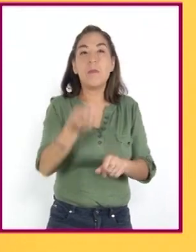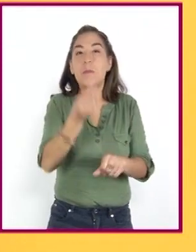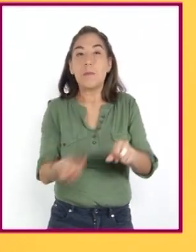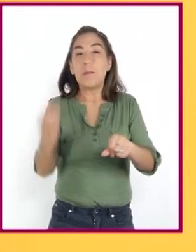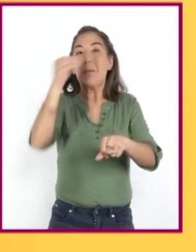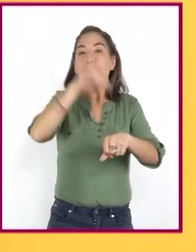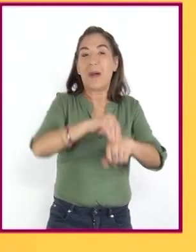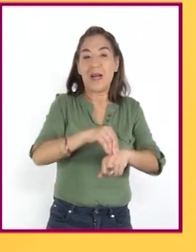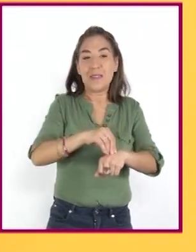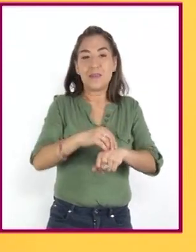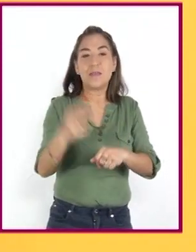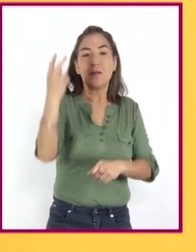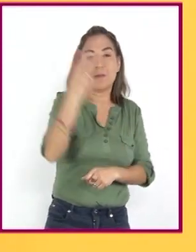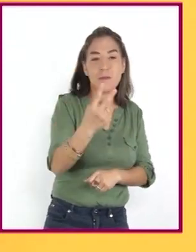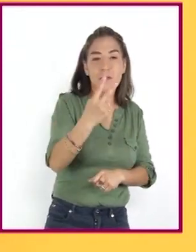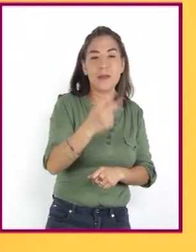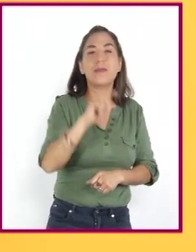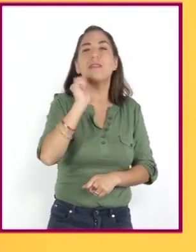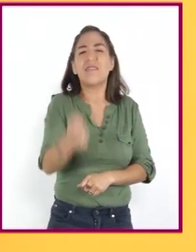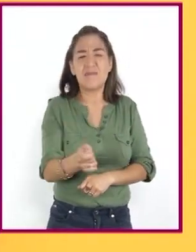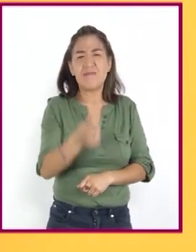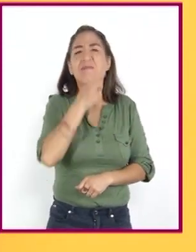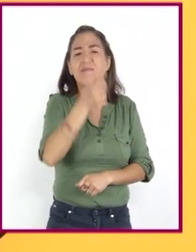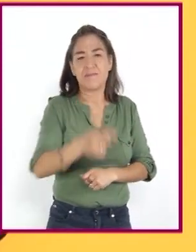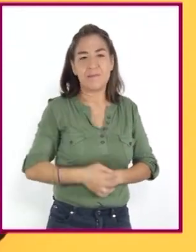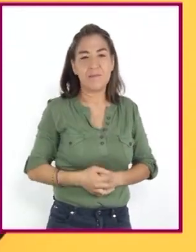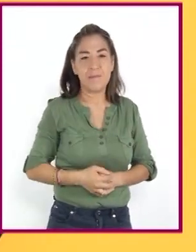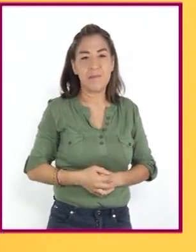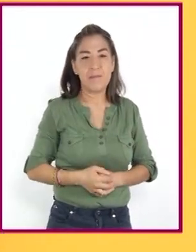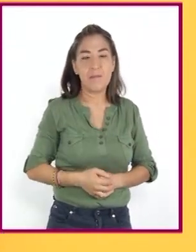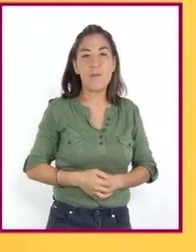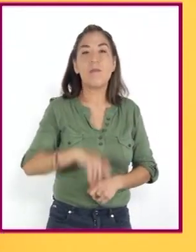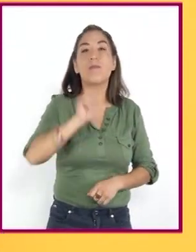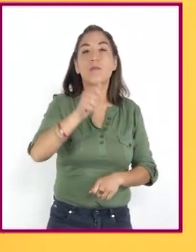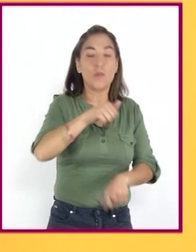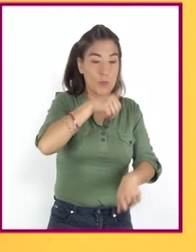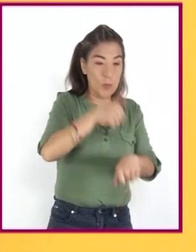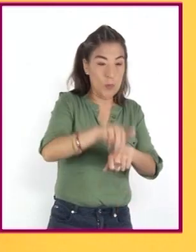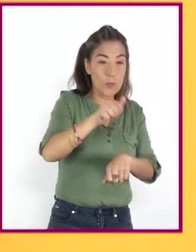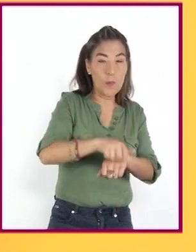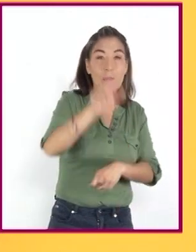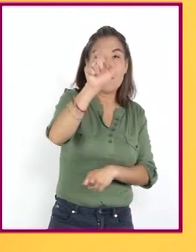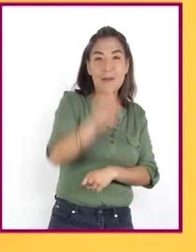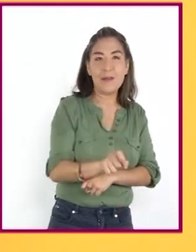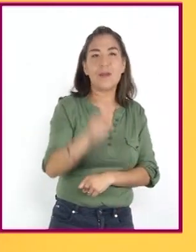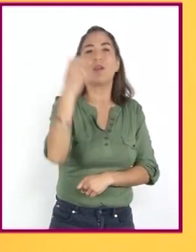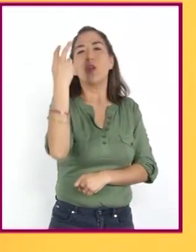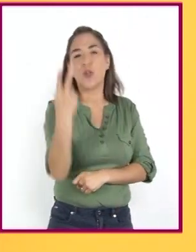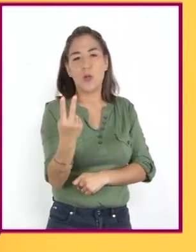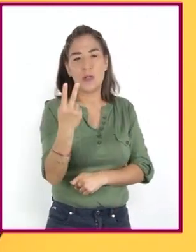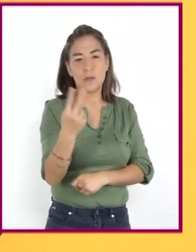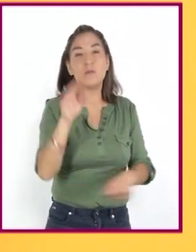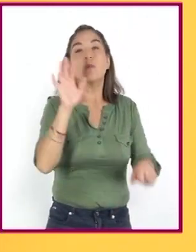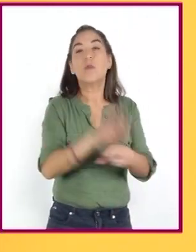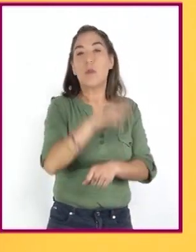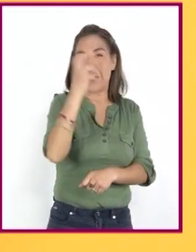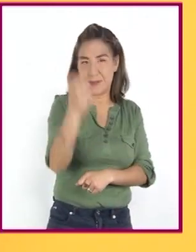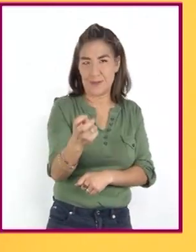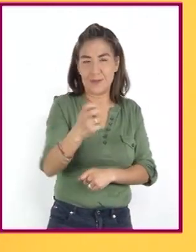cuadrado quiere decir que el exponente de x es 2. Por lo